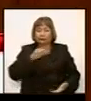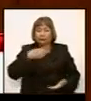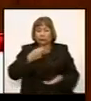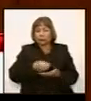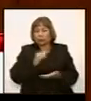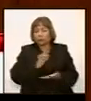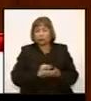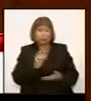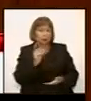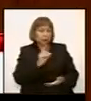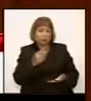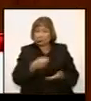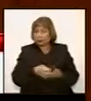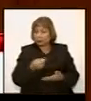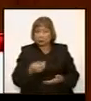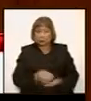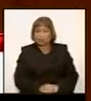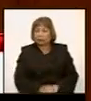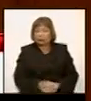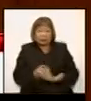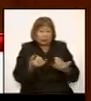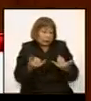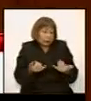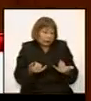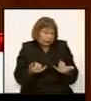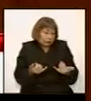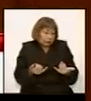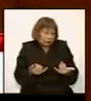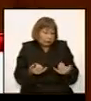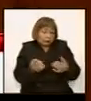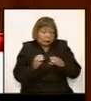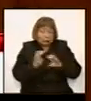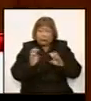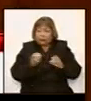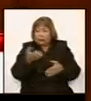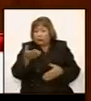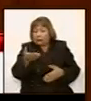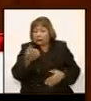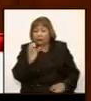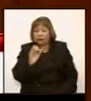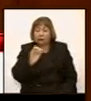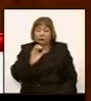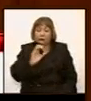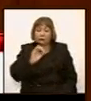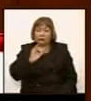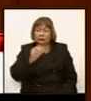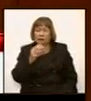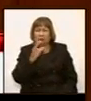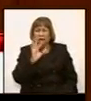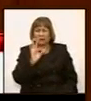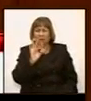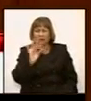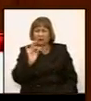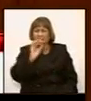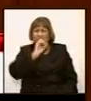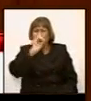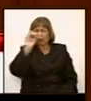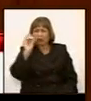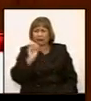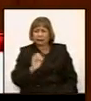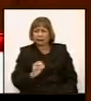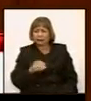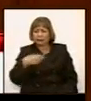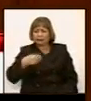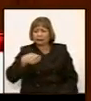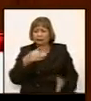tampoco no lo pagan. Ahora creo que, según datos estadísticos del colega Osías, creo que el 98% de personas que